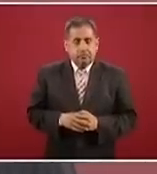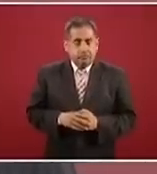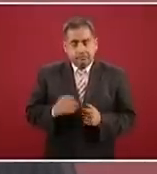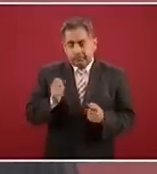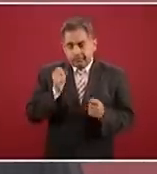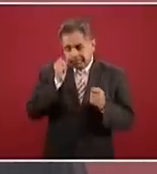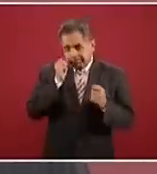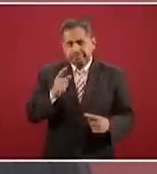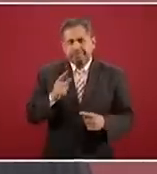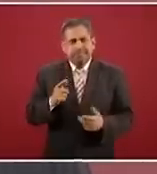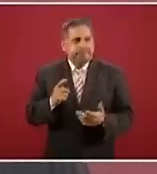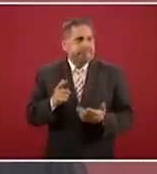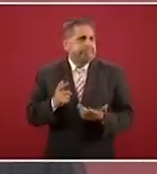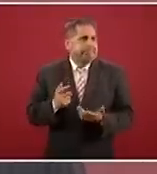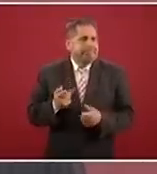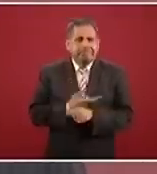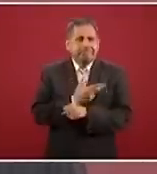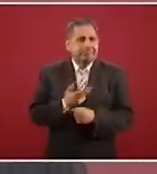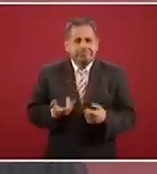sorprendente